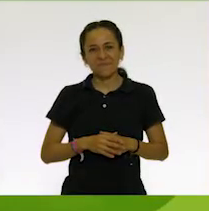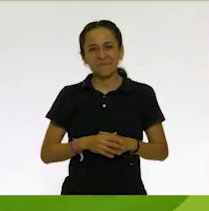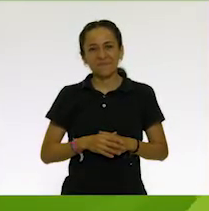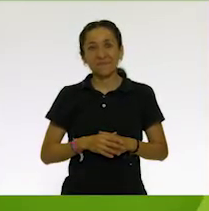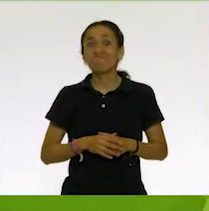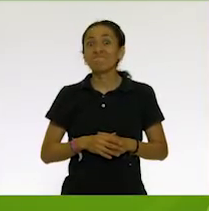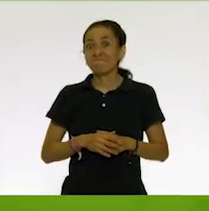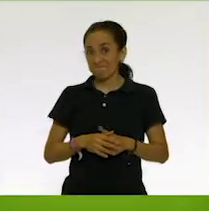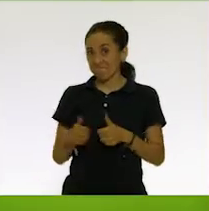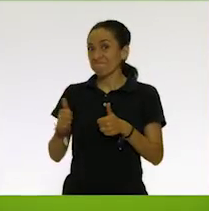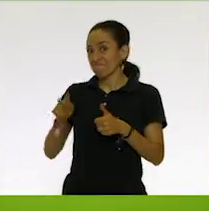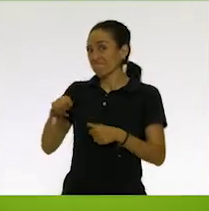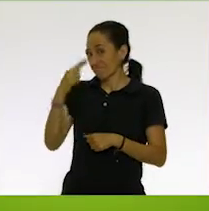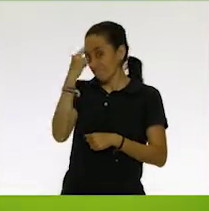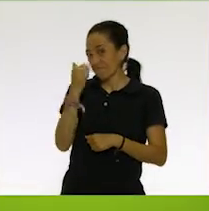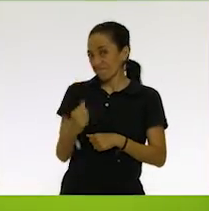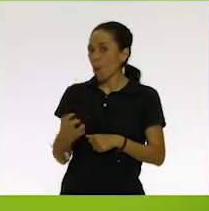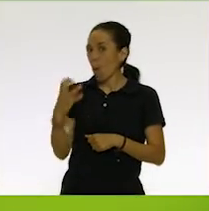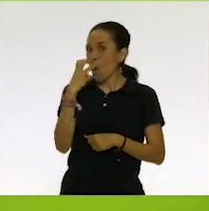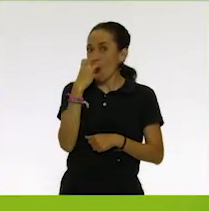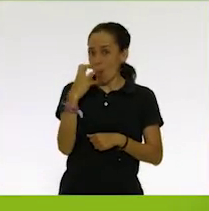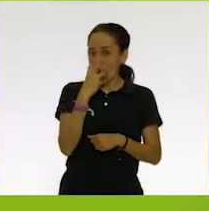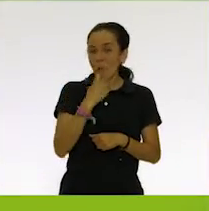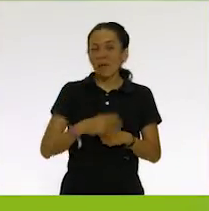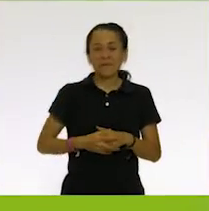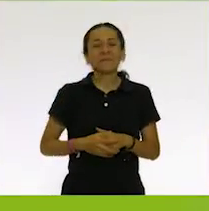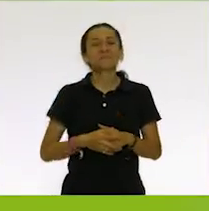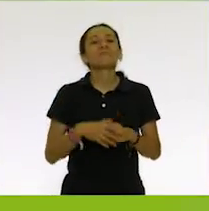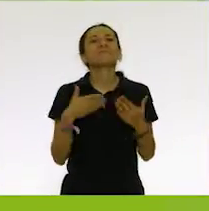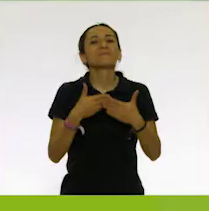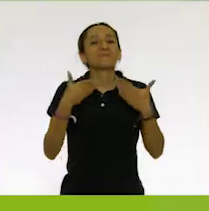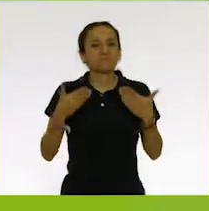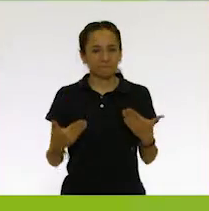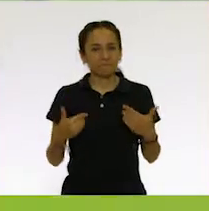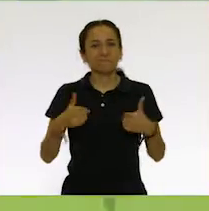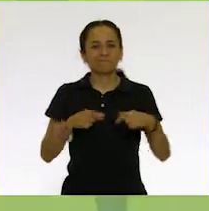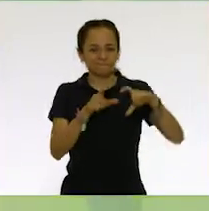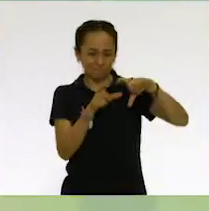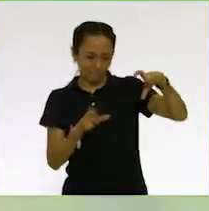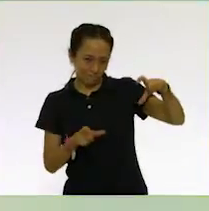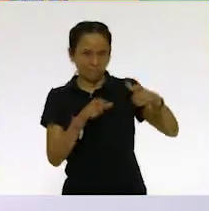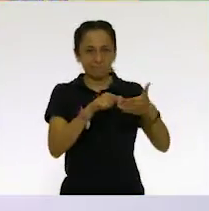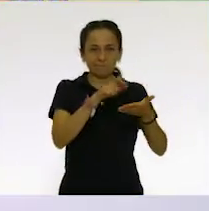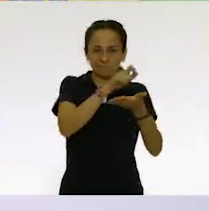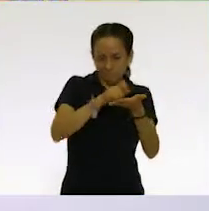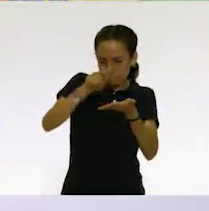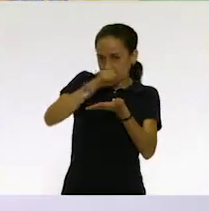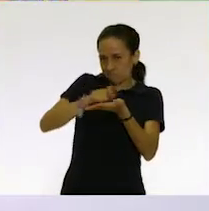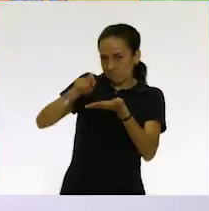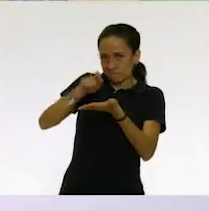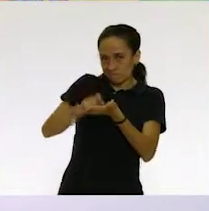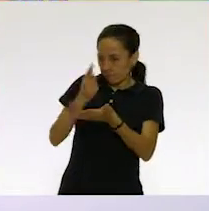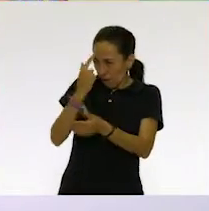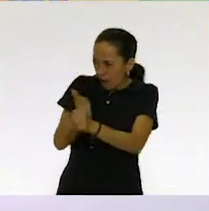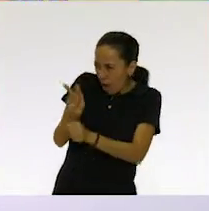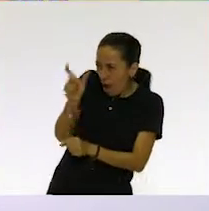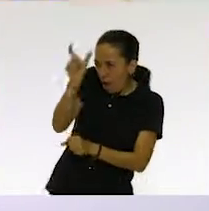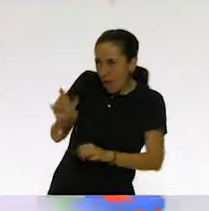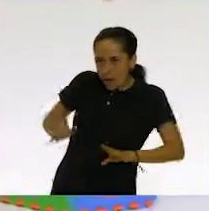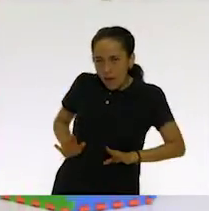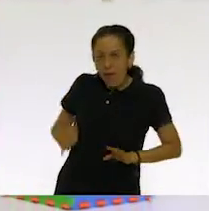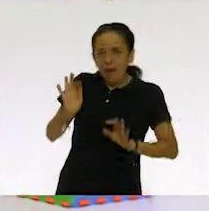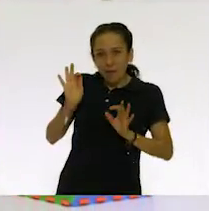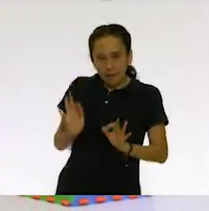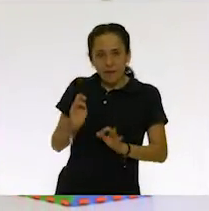Perfecto, sí, era un oso. Y ahora yo voy a registrar la información en la ficha de identificación. ¡Bien! Gracias.